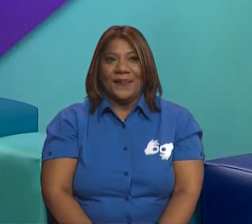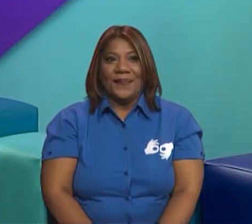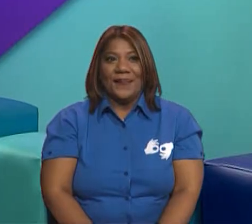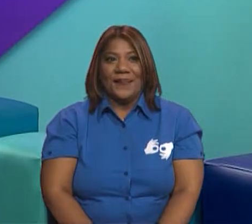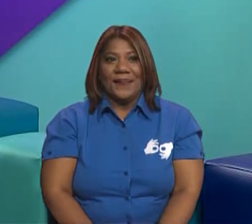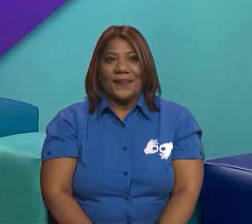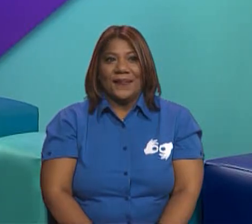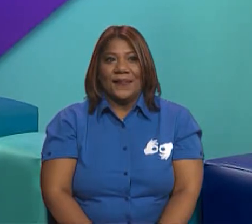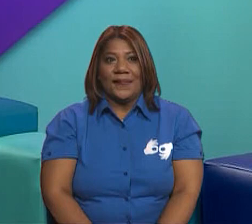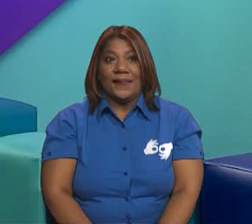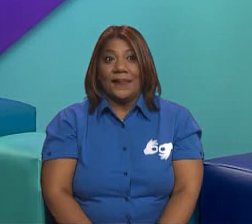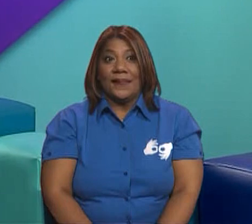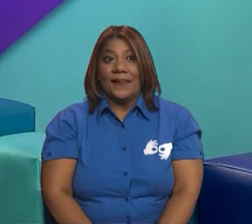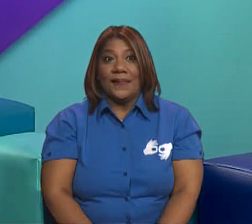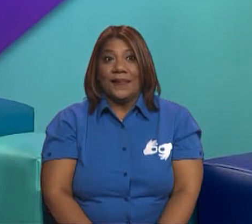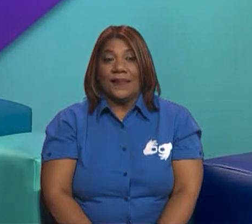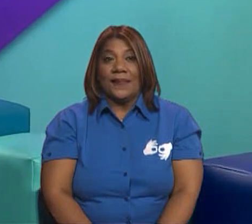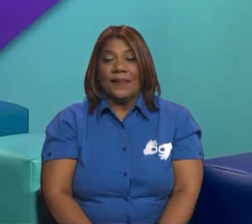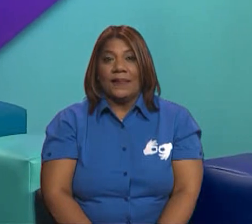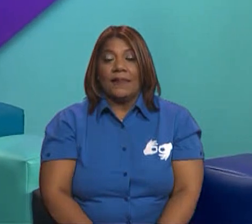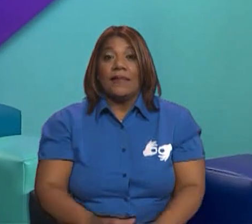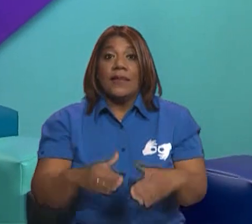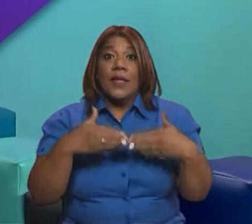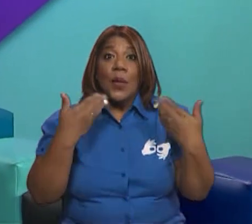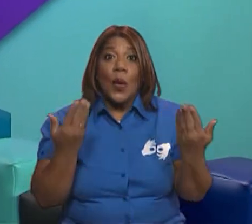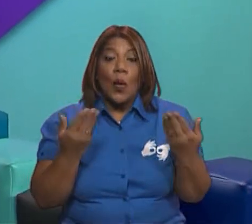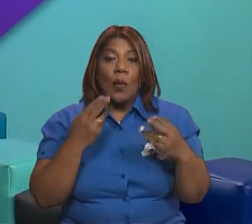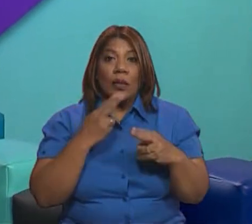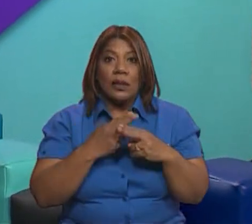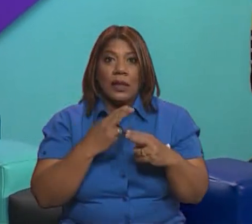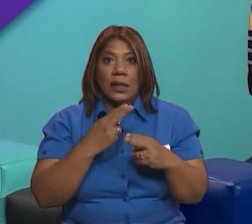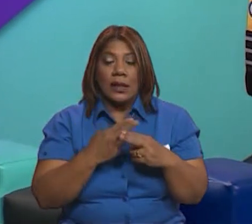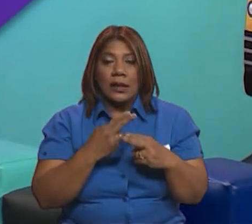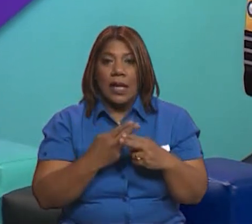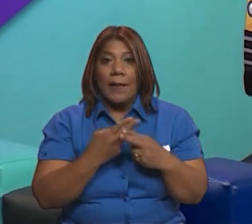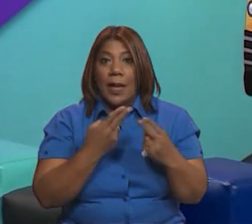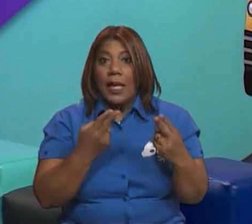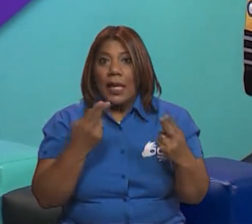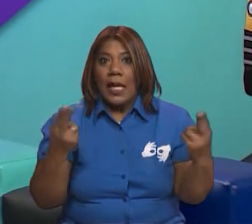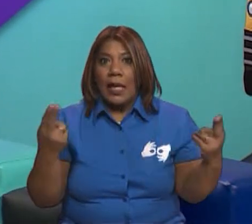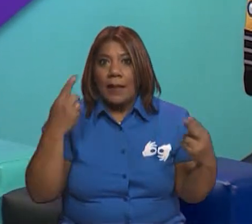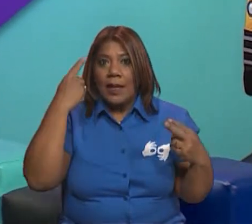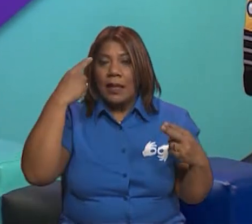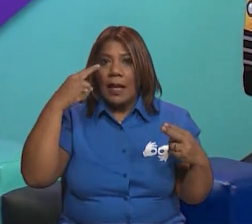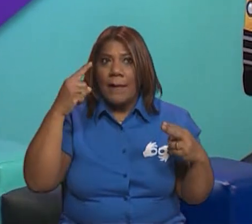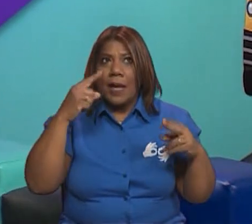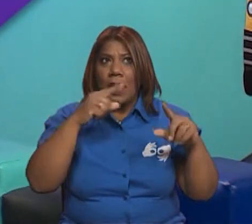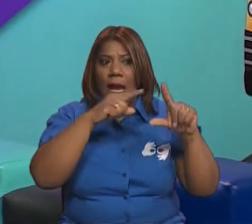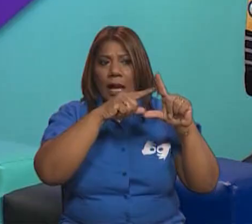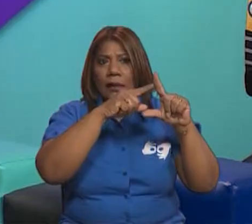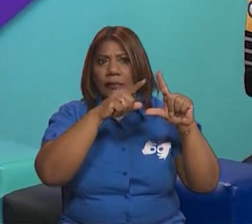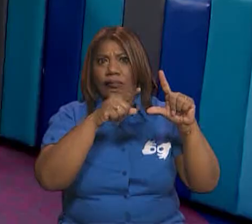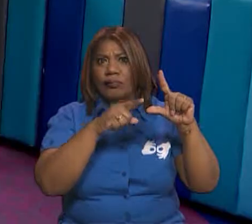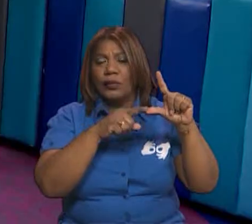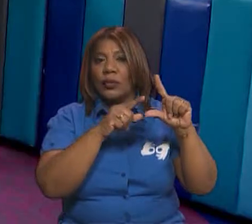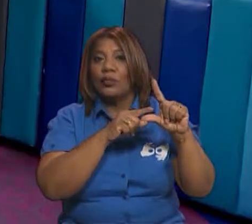Ok, le hago la pregunta. ¿Cómo se llama el instrumento para medir ángulos? ¿Cómo se llama, ¿cómo se